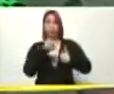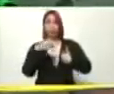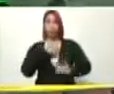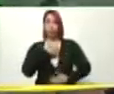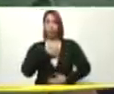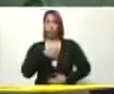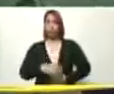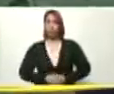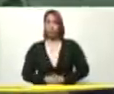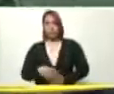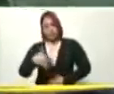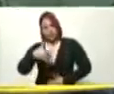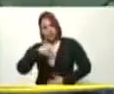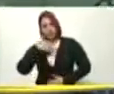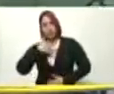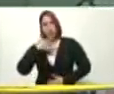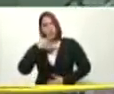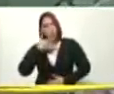Y sintamos el orgullo